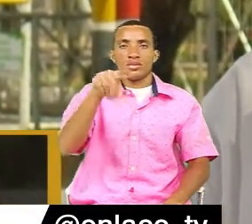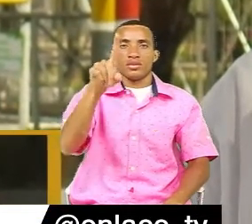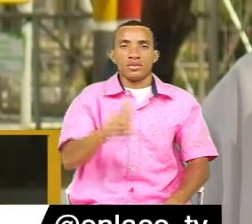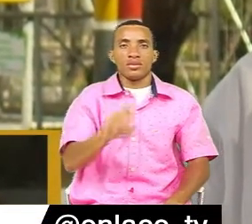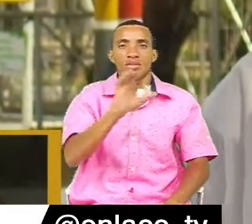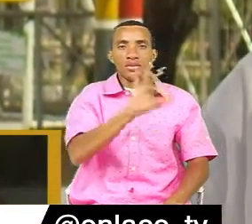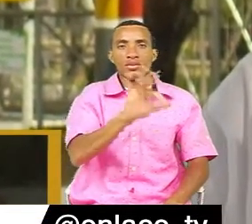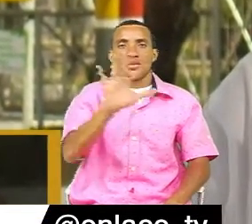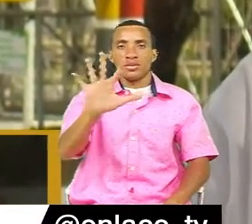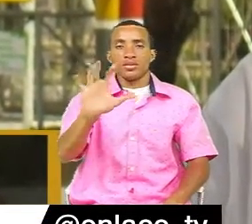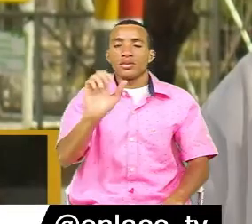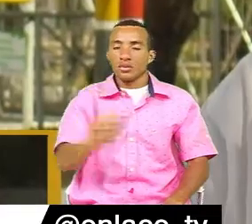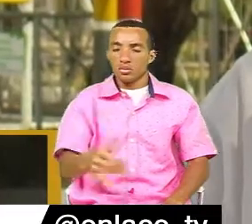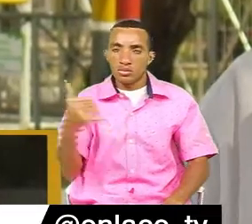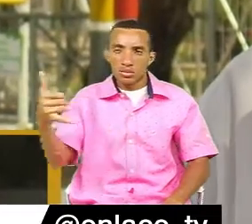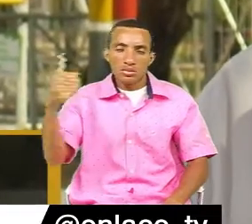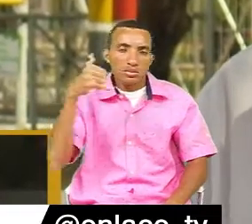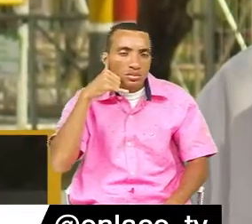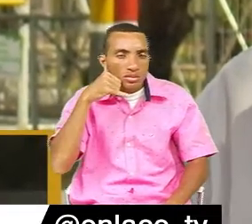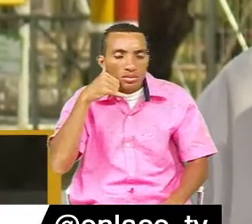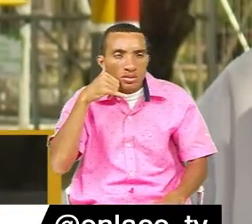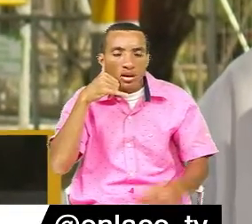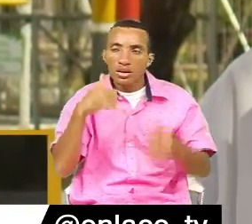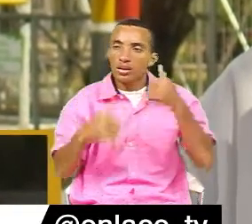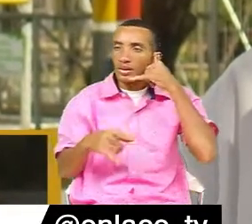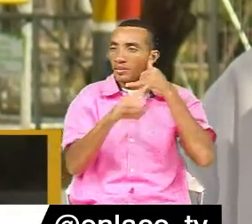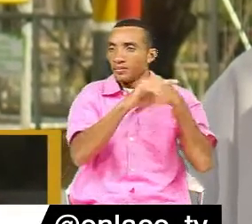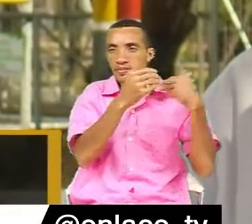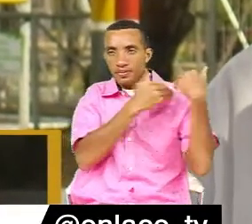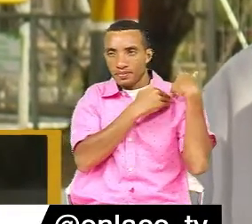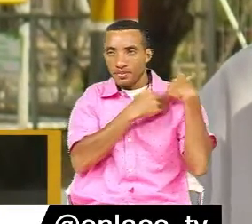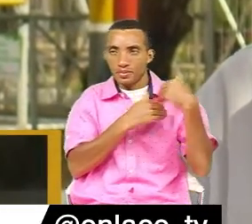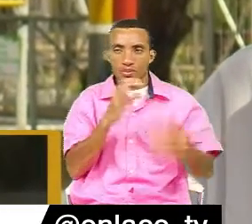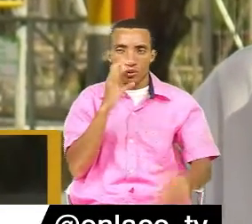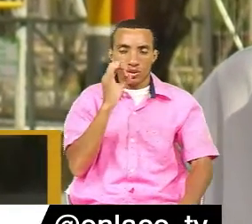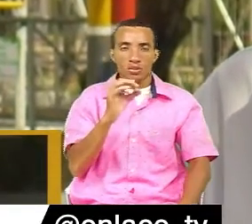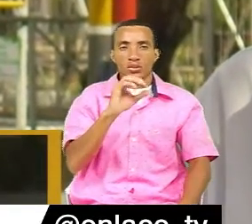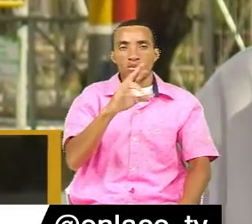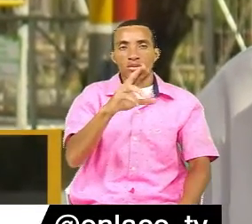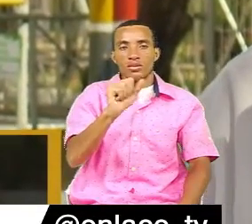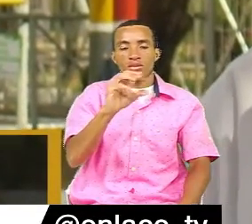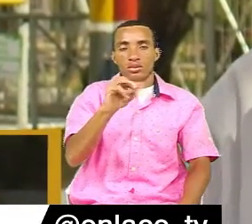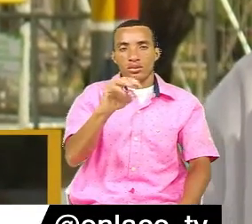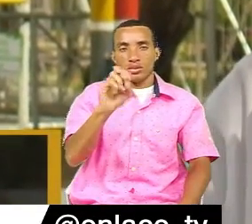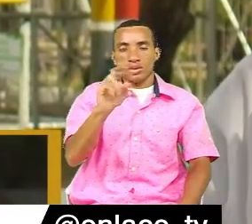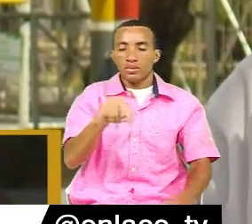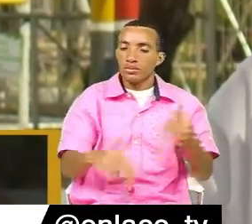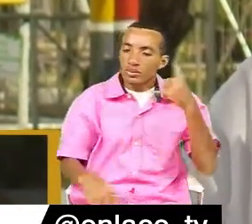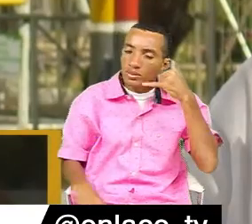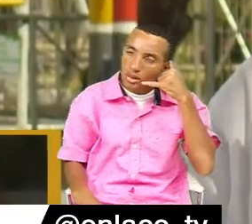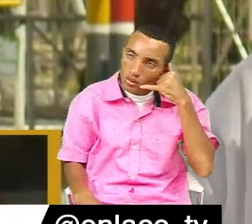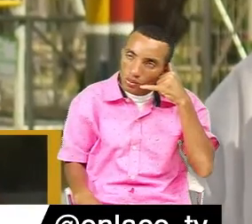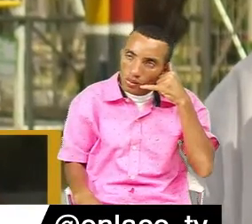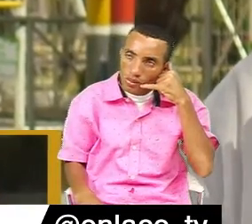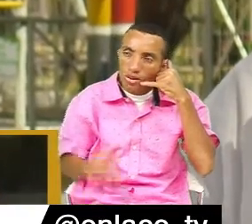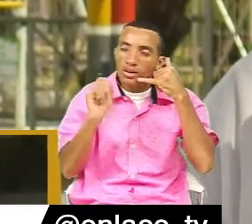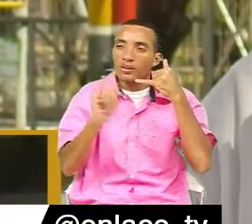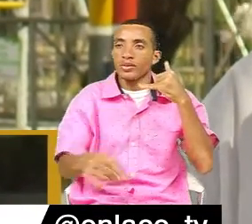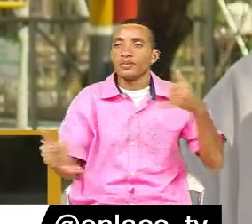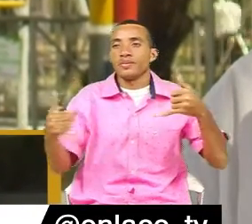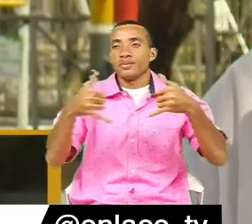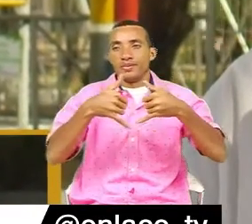301-687-1635. Ahí les responderá nuestro funcionario encargado, el señor Ramón Padilla, quien está fungiendo como el